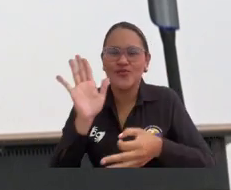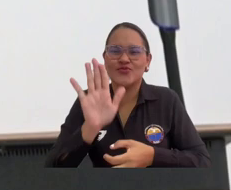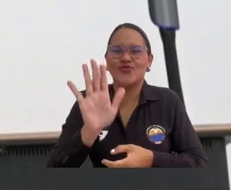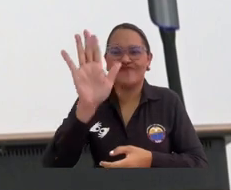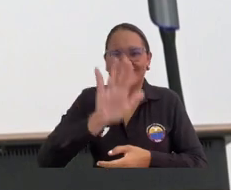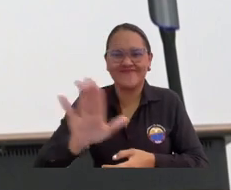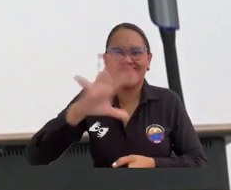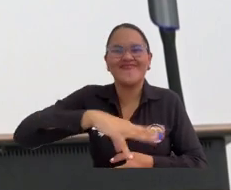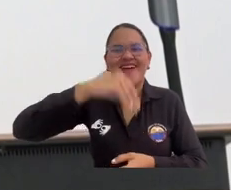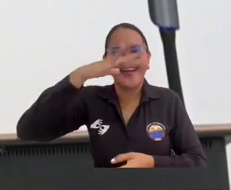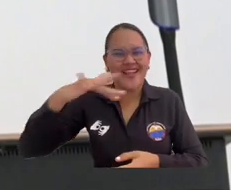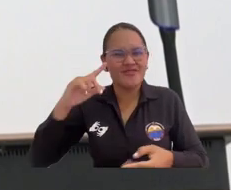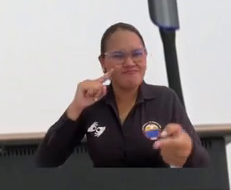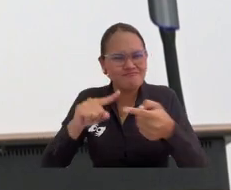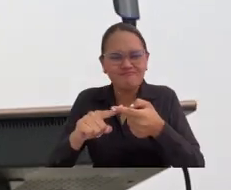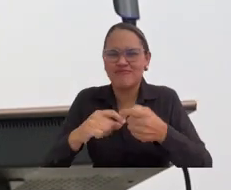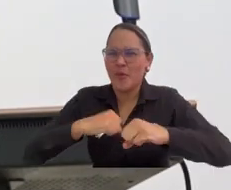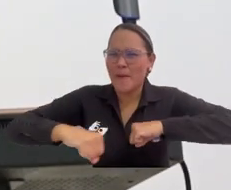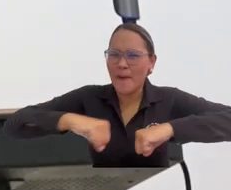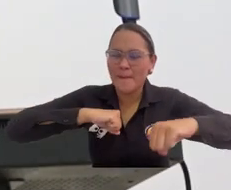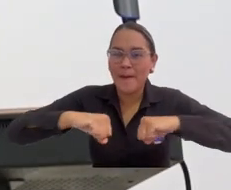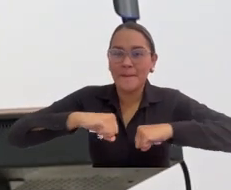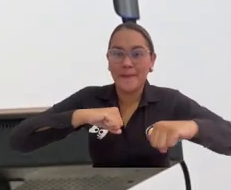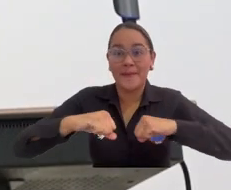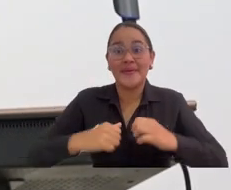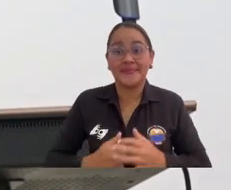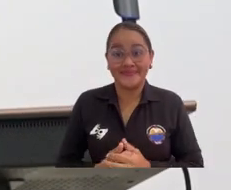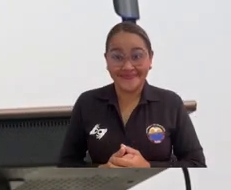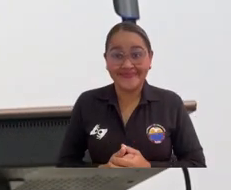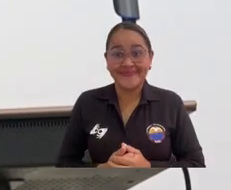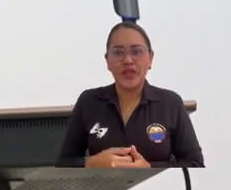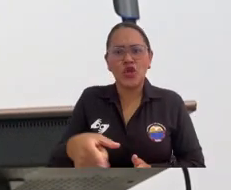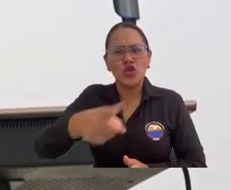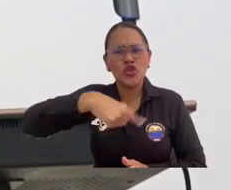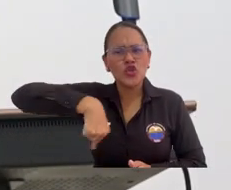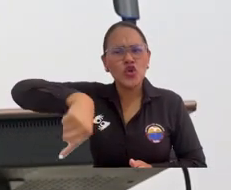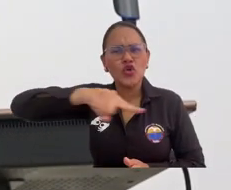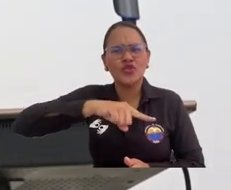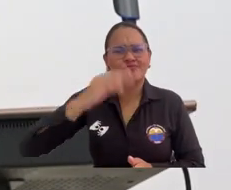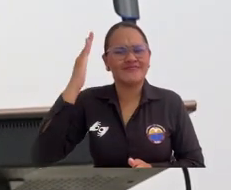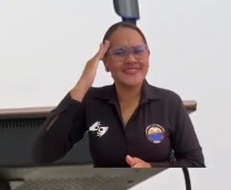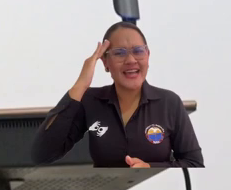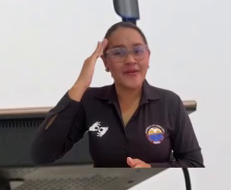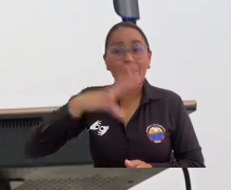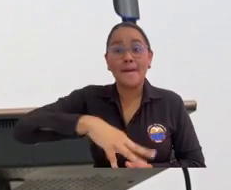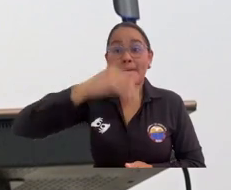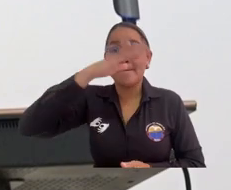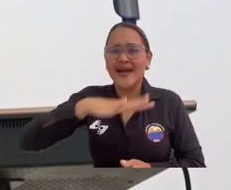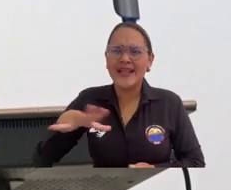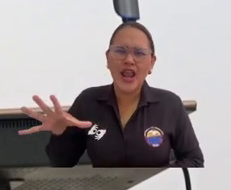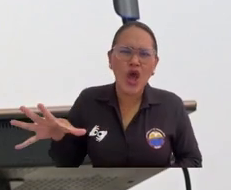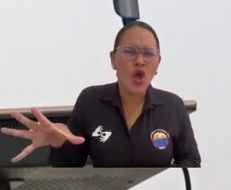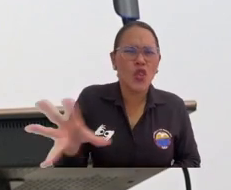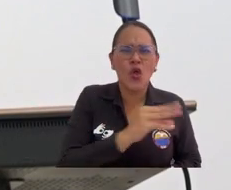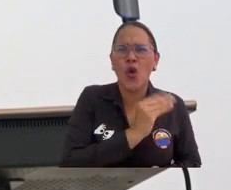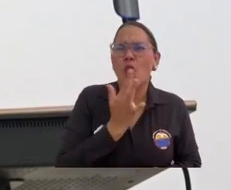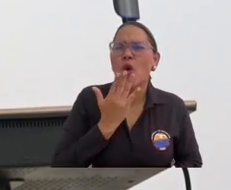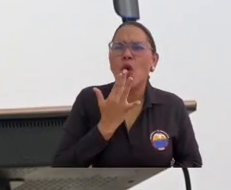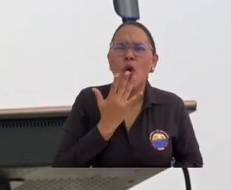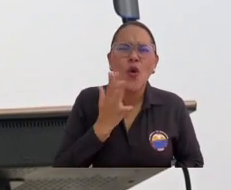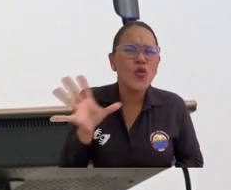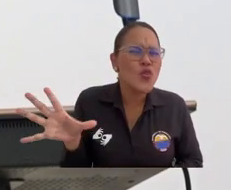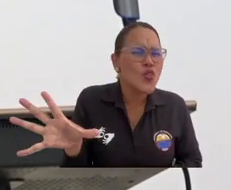de su municipio, del Magdalena, y ese es el nuestro. No diferenciamos, para nosotros el espectro del Magdalena es multicolor. Caben todos los colores, todas